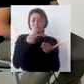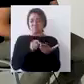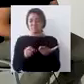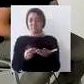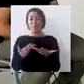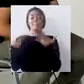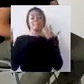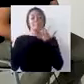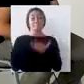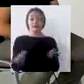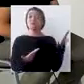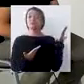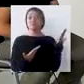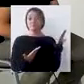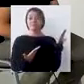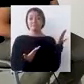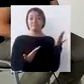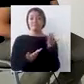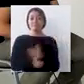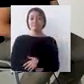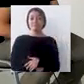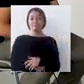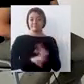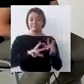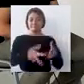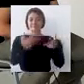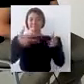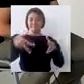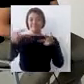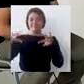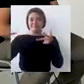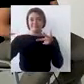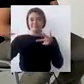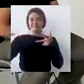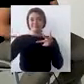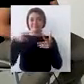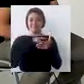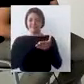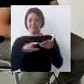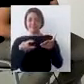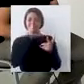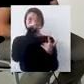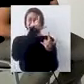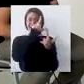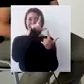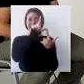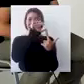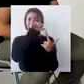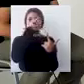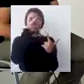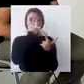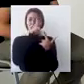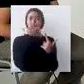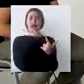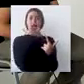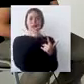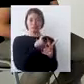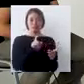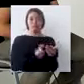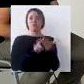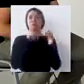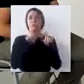Pues en los enlaces pues, de este programa estaremos dejando los enlaces para nuestras reuniones también, ¿cierto?